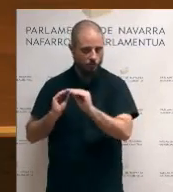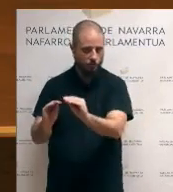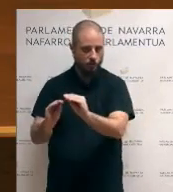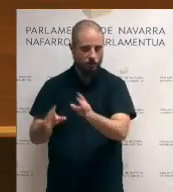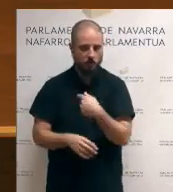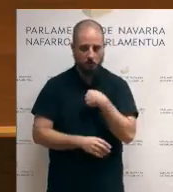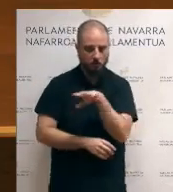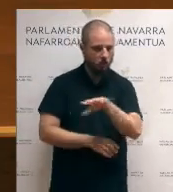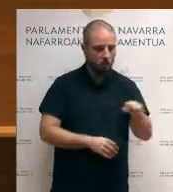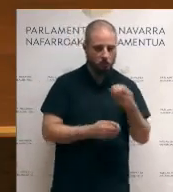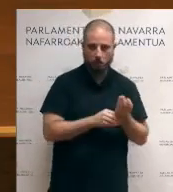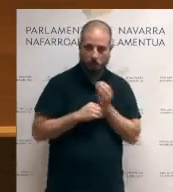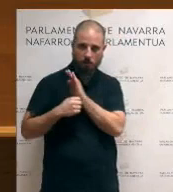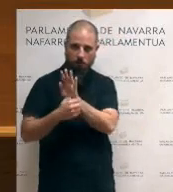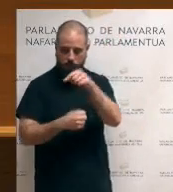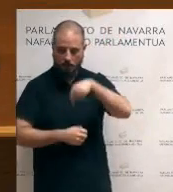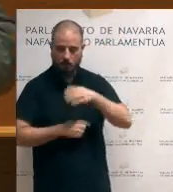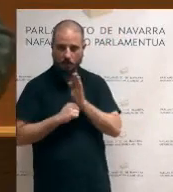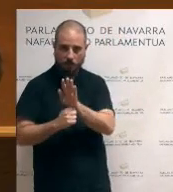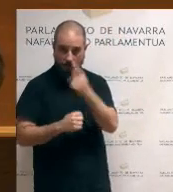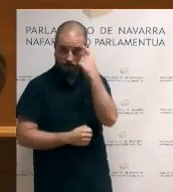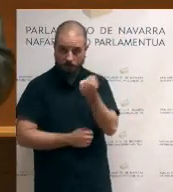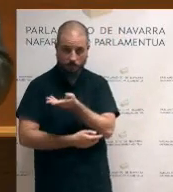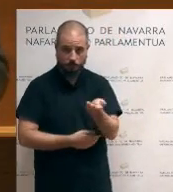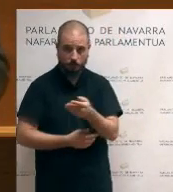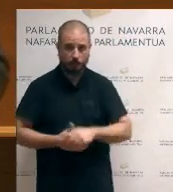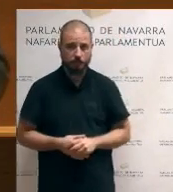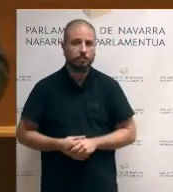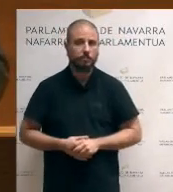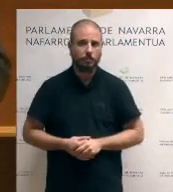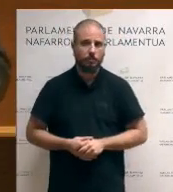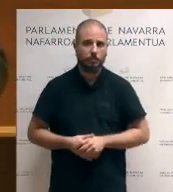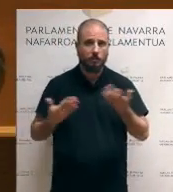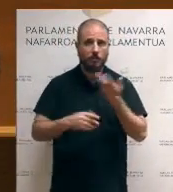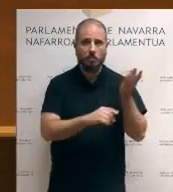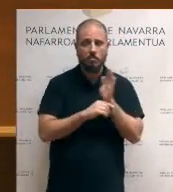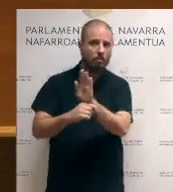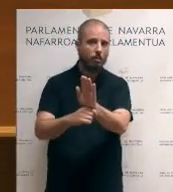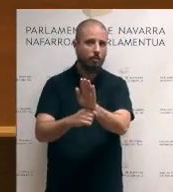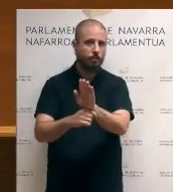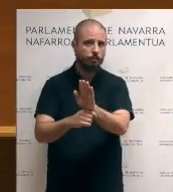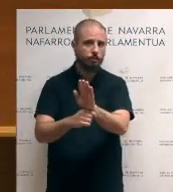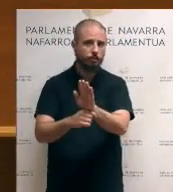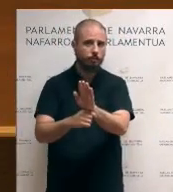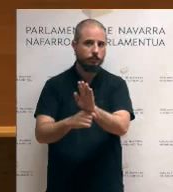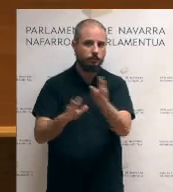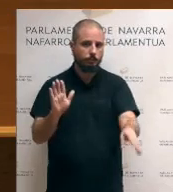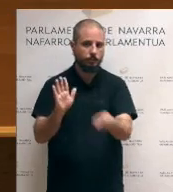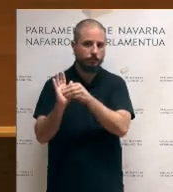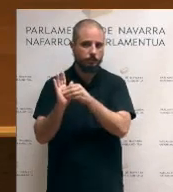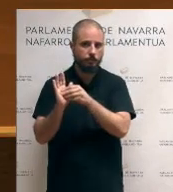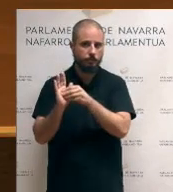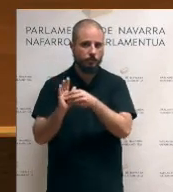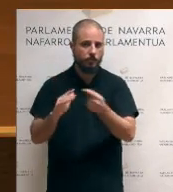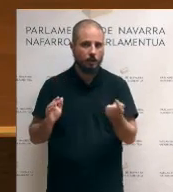compré y los traje a este Parlamento, creo que lo recordarán. Por eso presentamos una moción en la que incluimos, que es la misma que la que incluimos en este punto 2